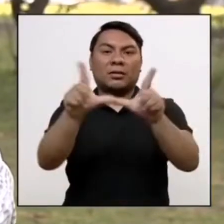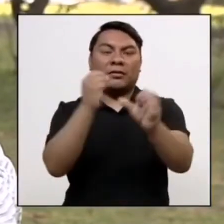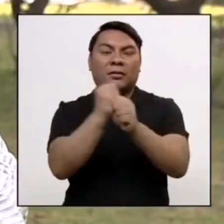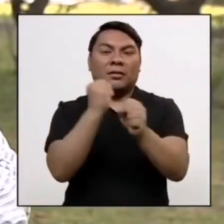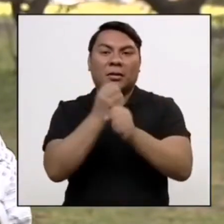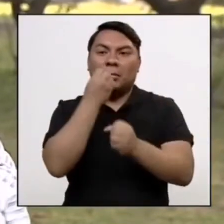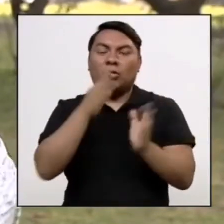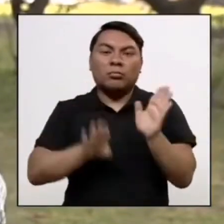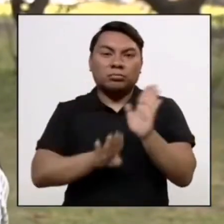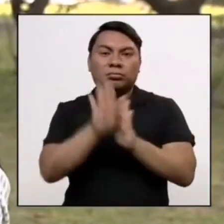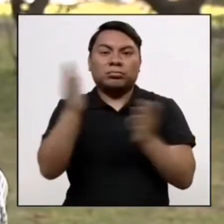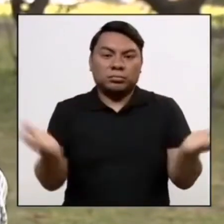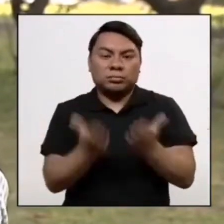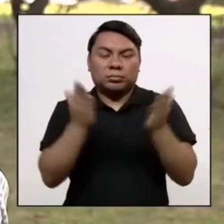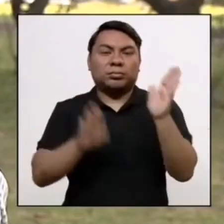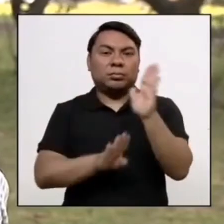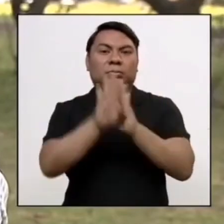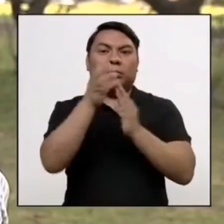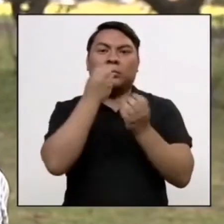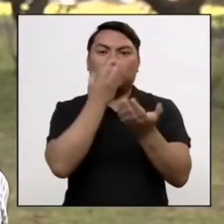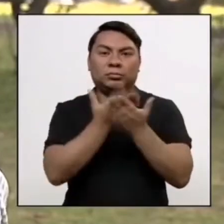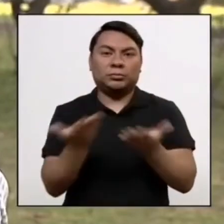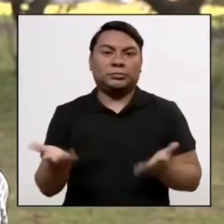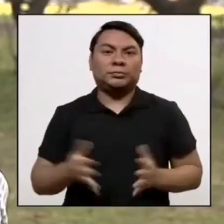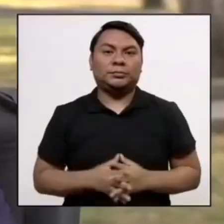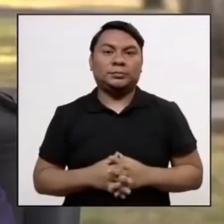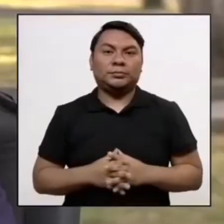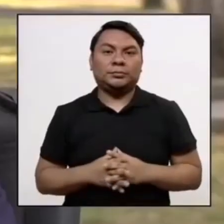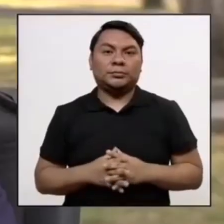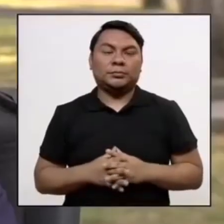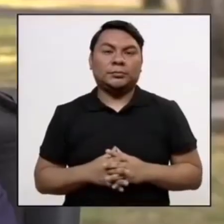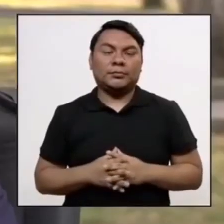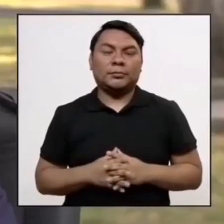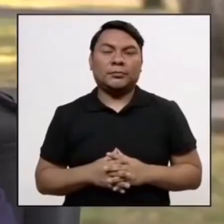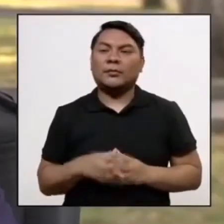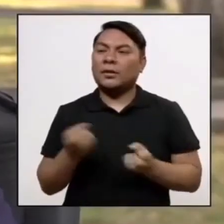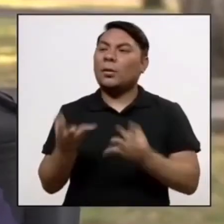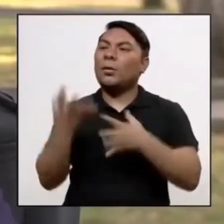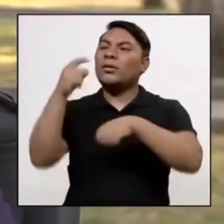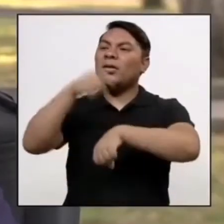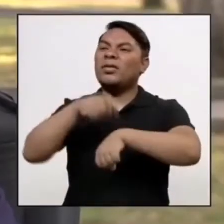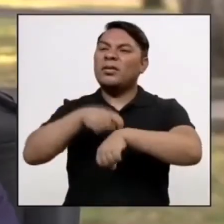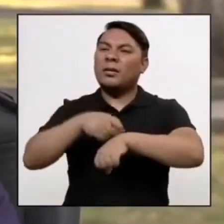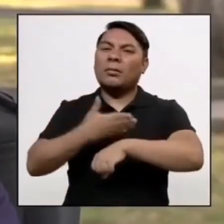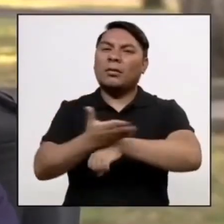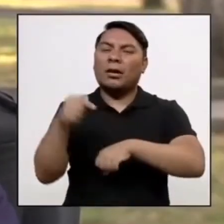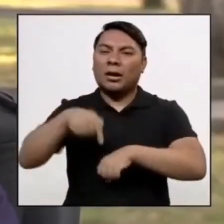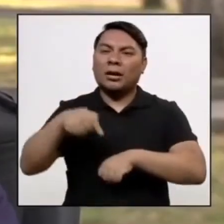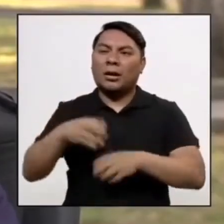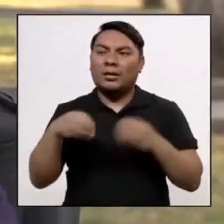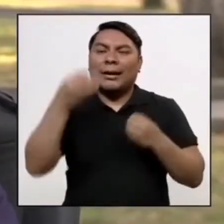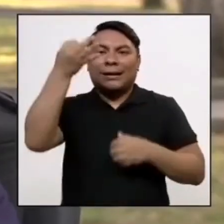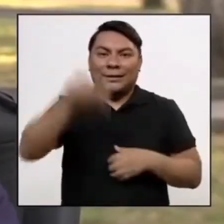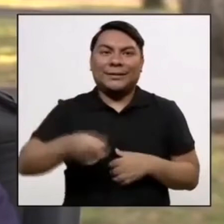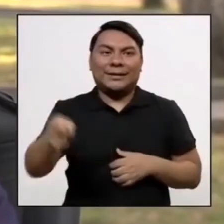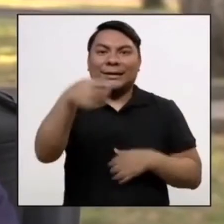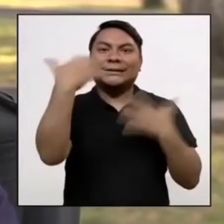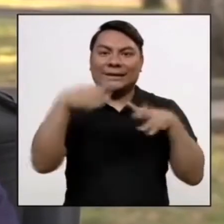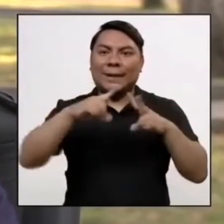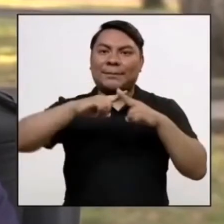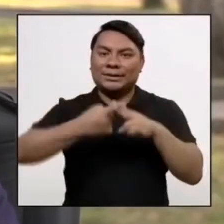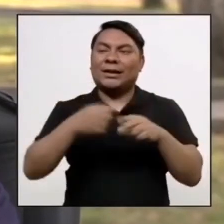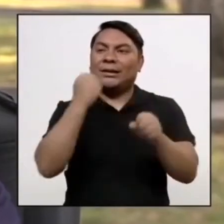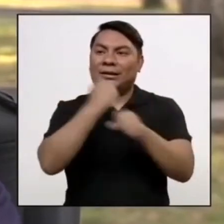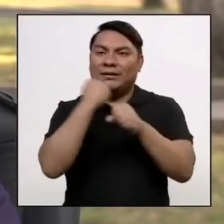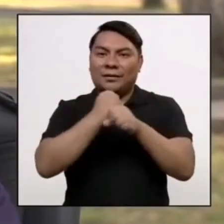debido justamente por esa articulación multisectorial, ¿no? ¿Y cuánto tiempo demoraría esto para que realmente podamos trabajar de una manera,